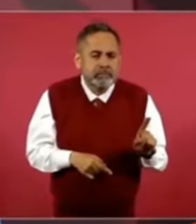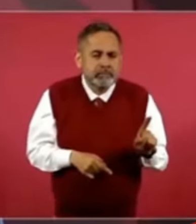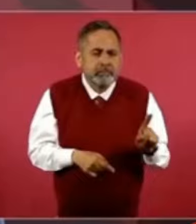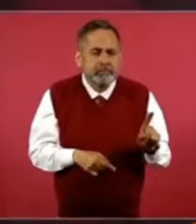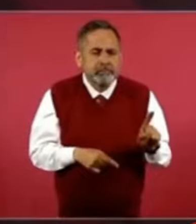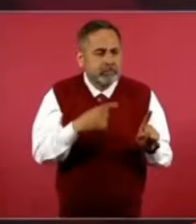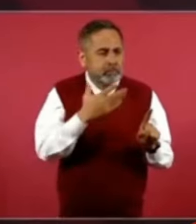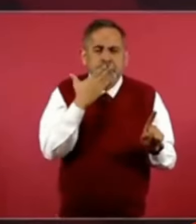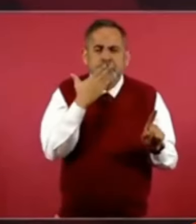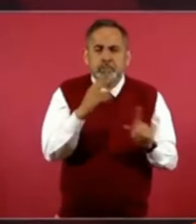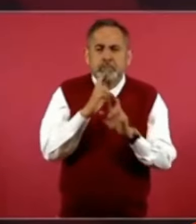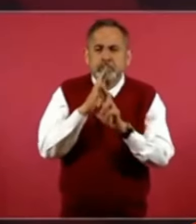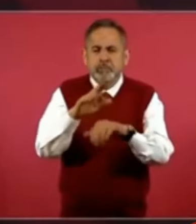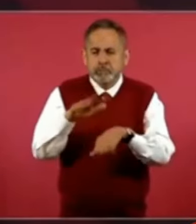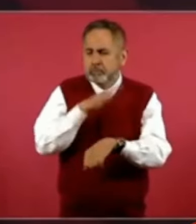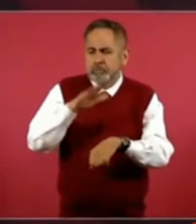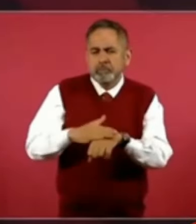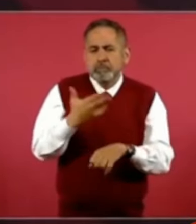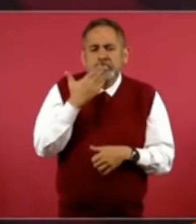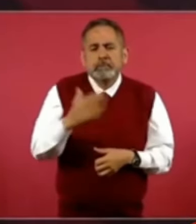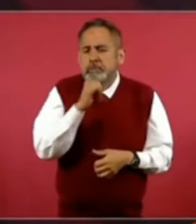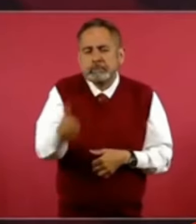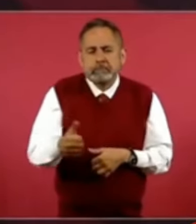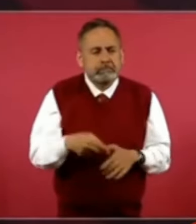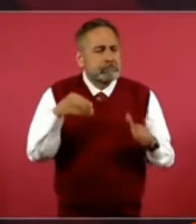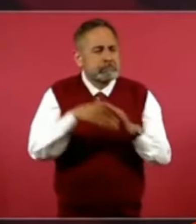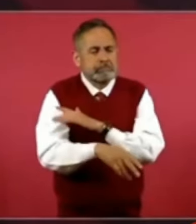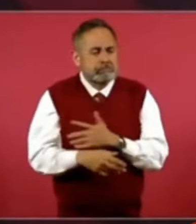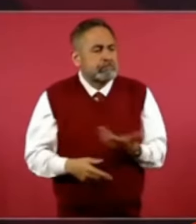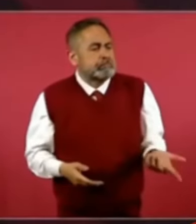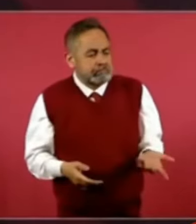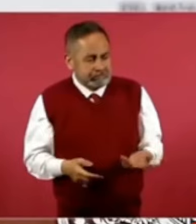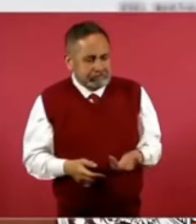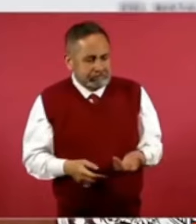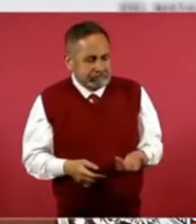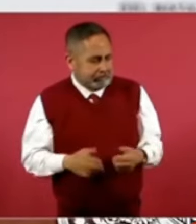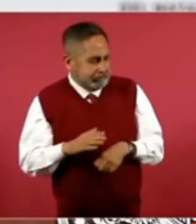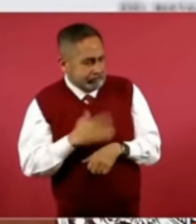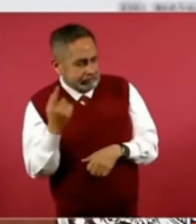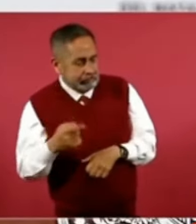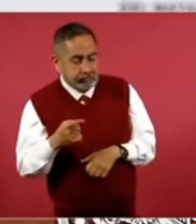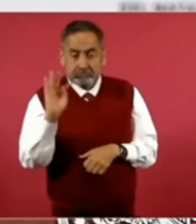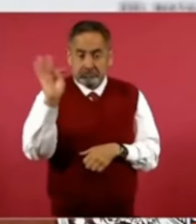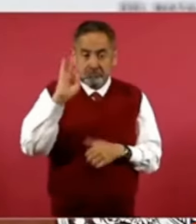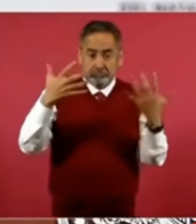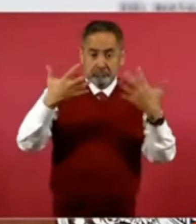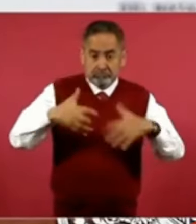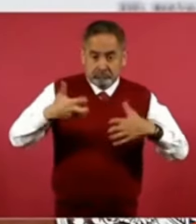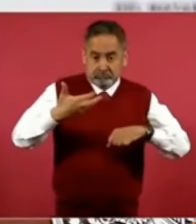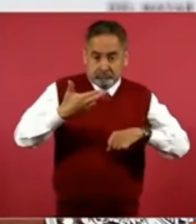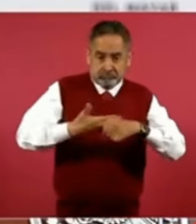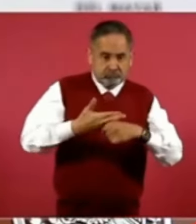buenos resultados? Si se tratara de un empresario,